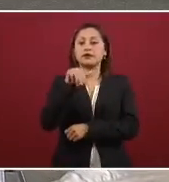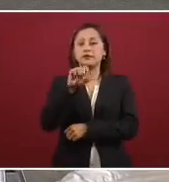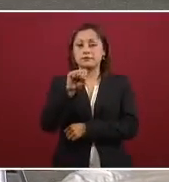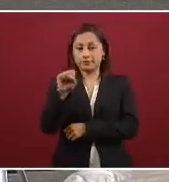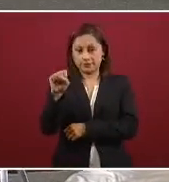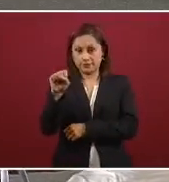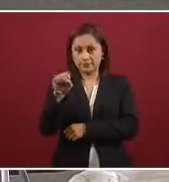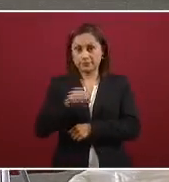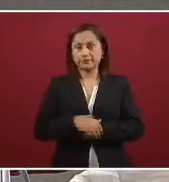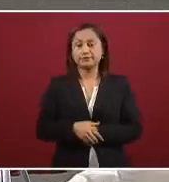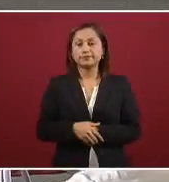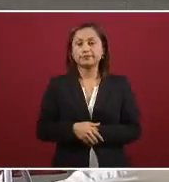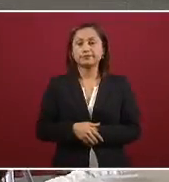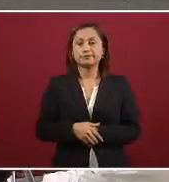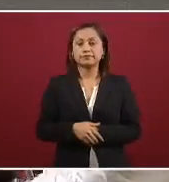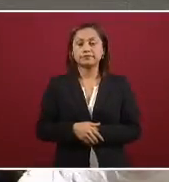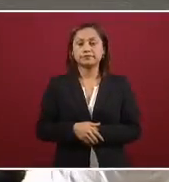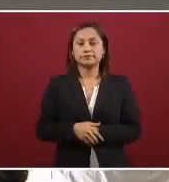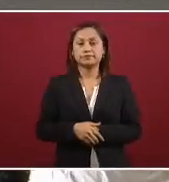y